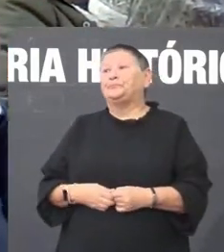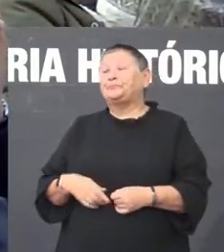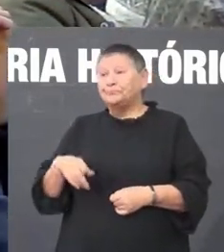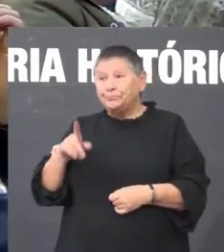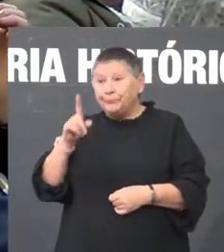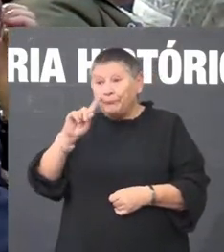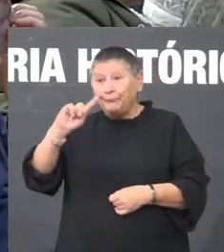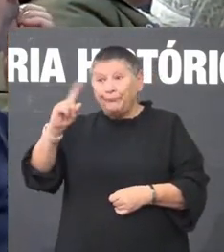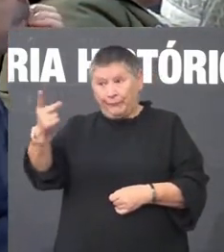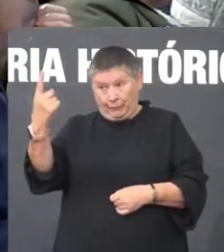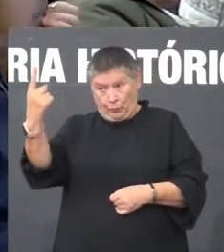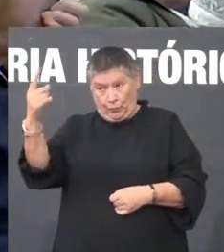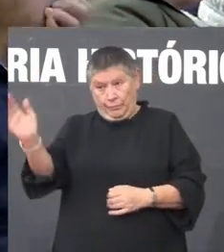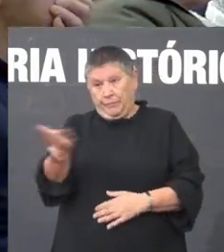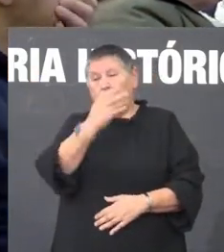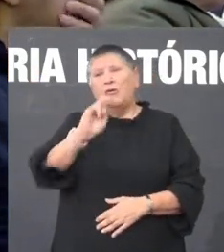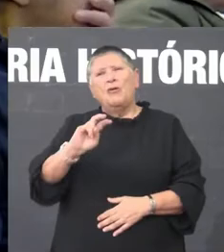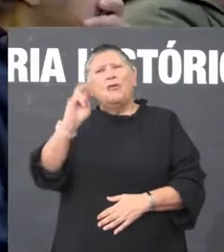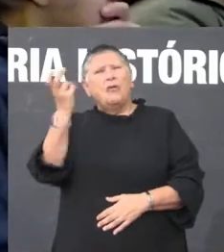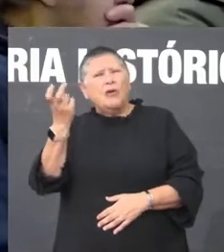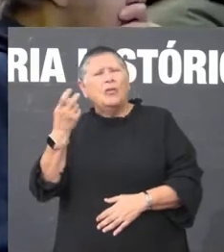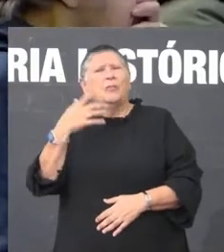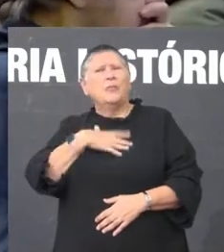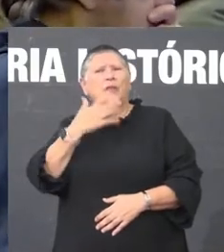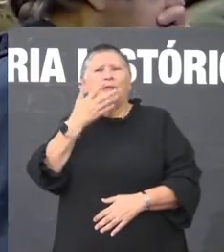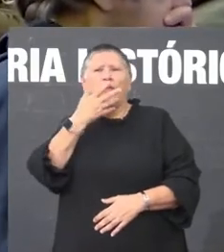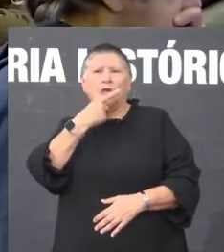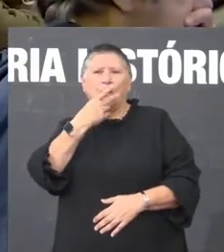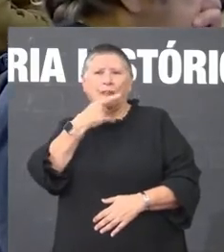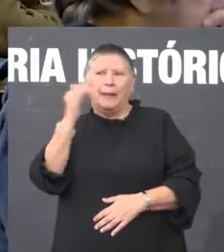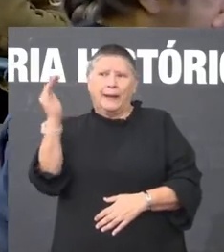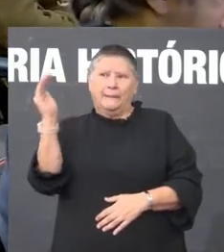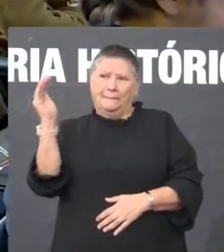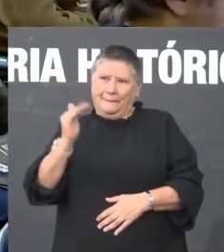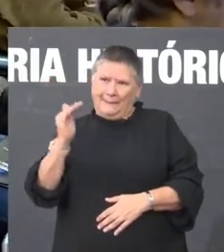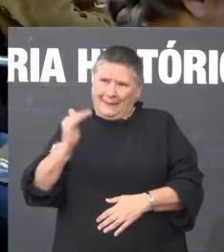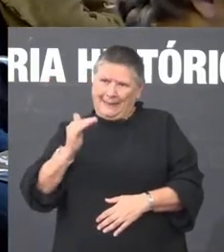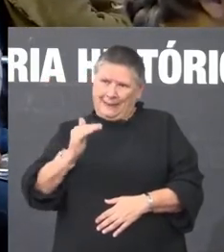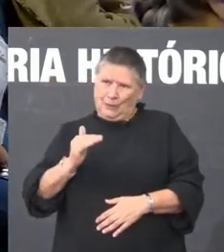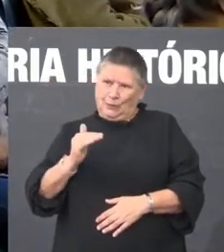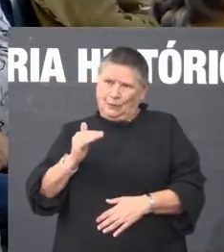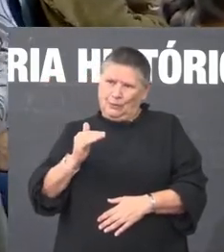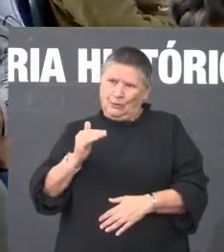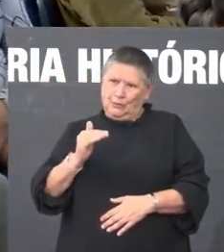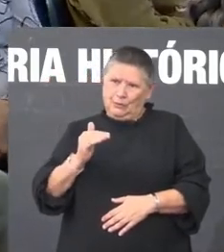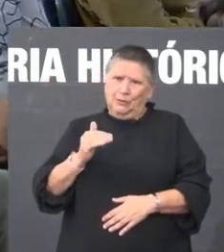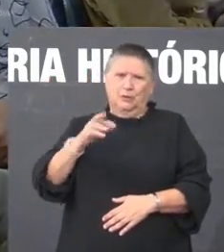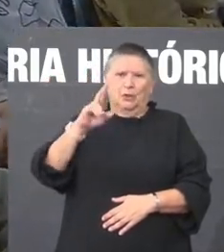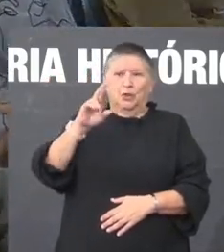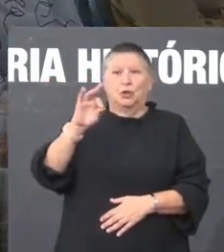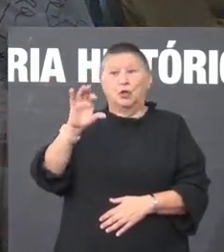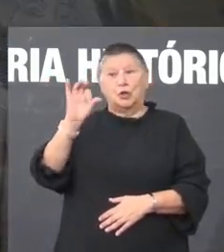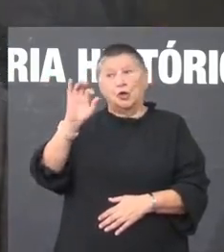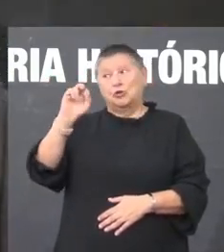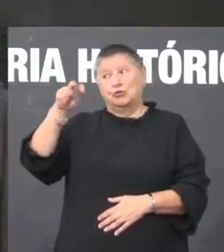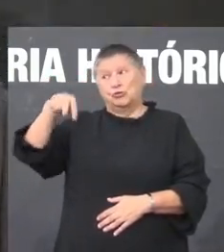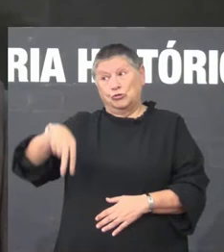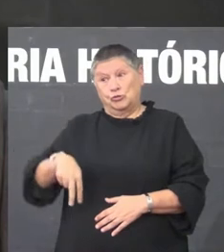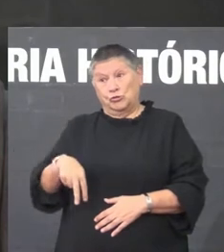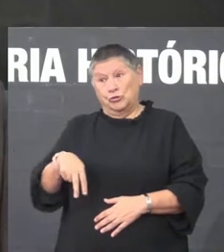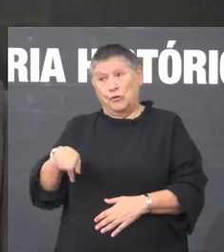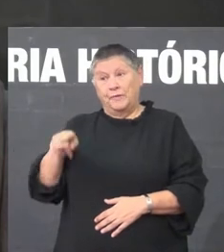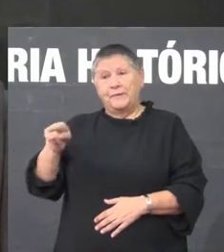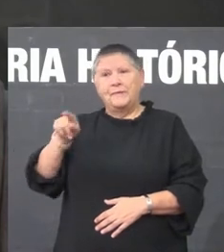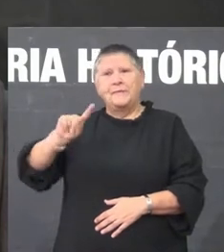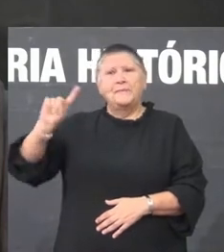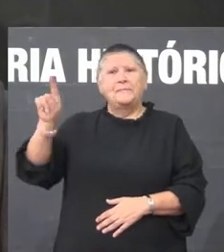hai outro que igual se coñece un pouco menos e a min quedame algo máis cerca da casa, que era Rosón. Rosón foi o